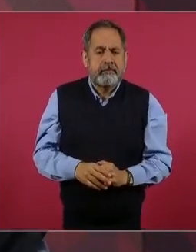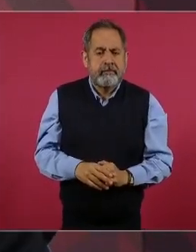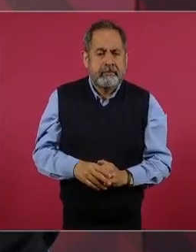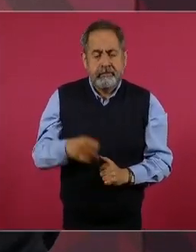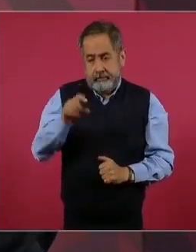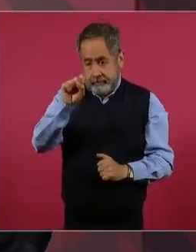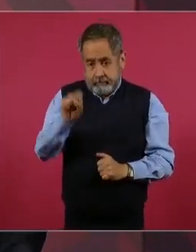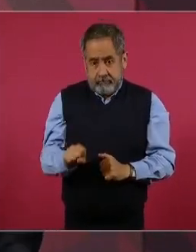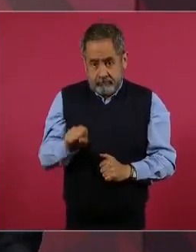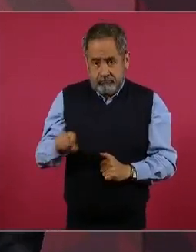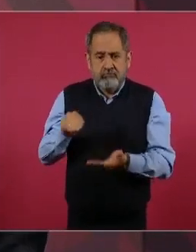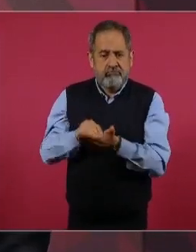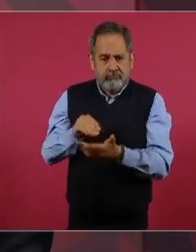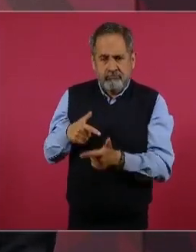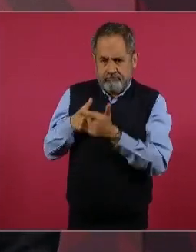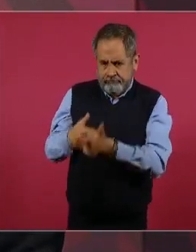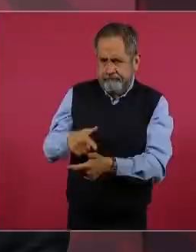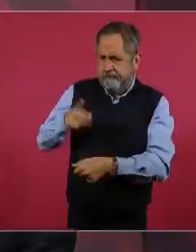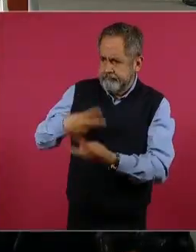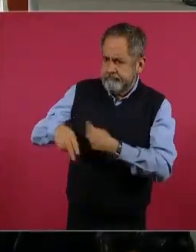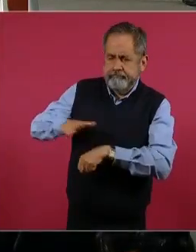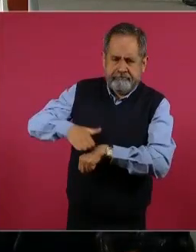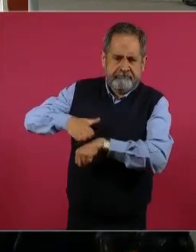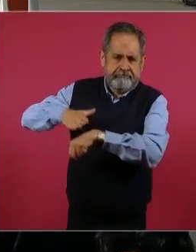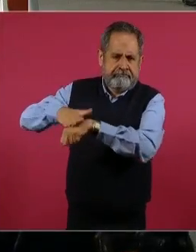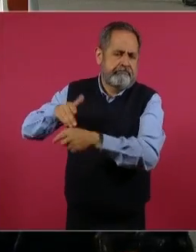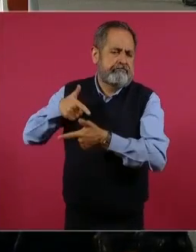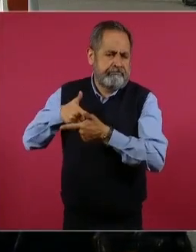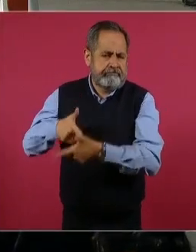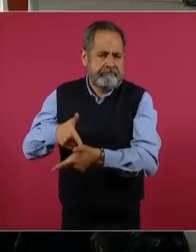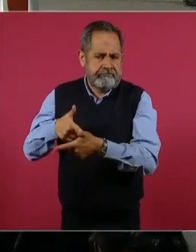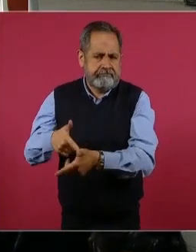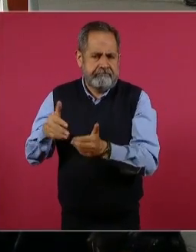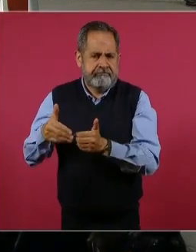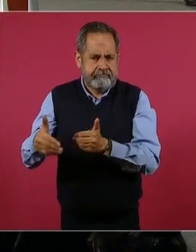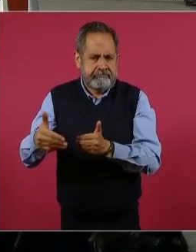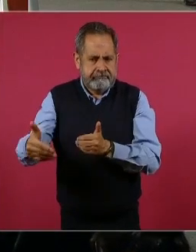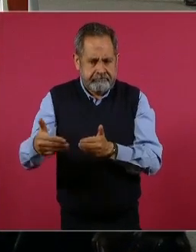el sureste va a seguir siendo apoyado y al mismo tiempo